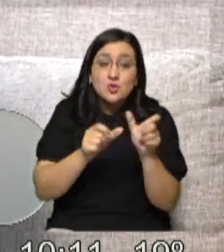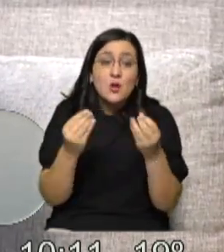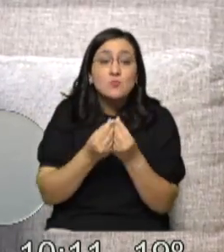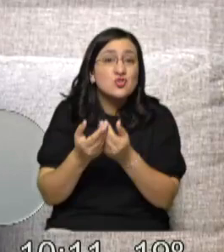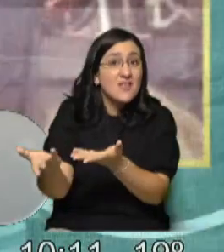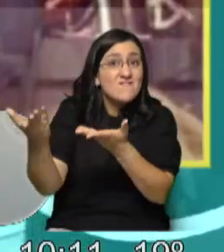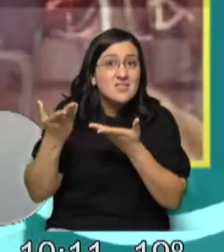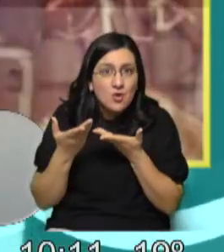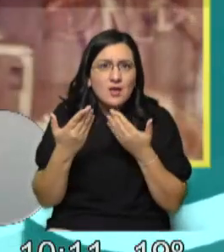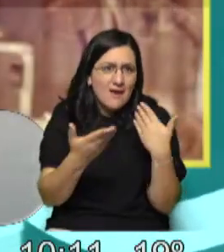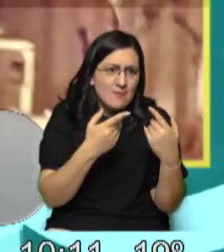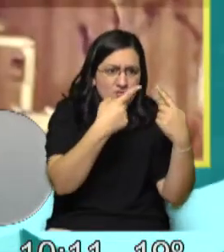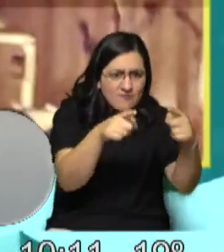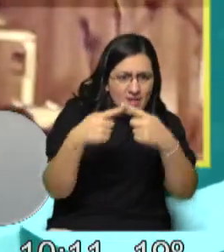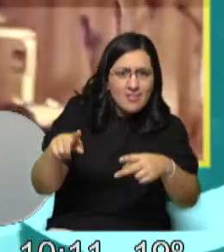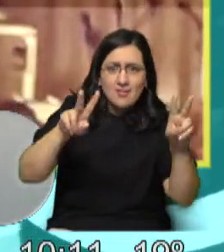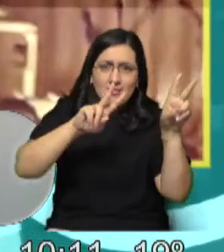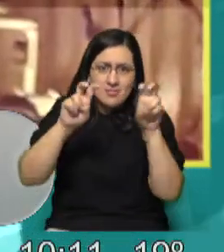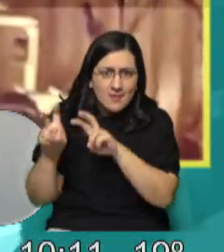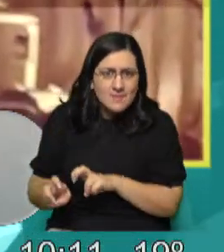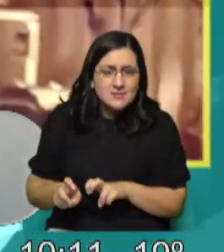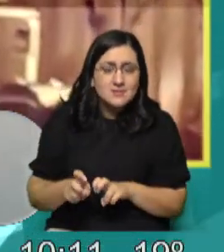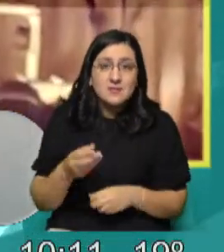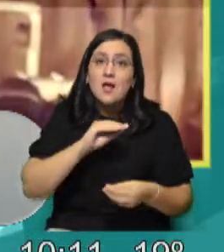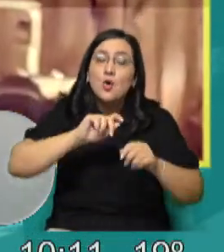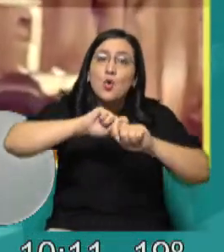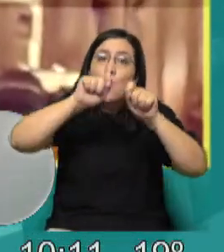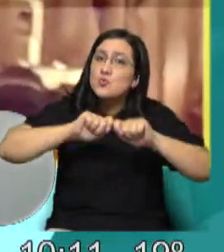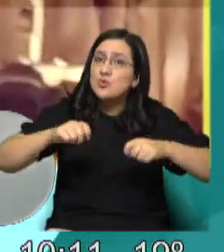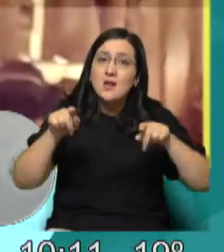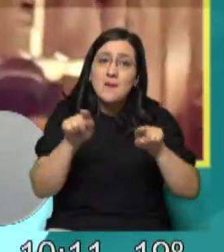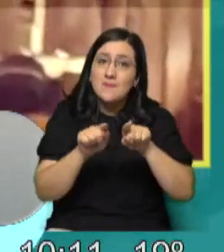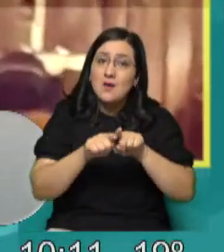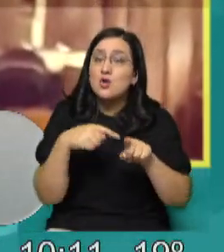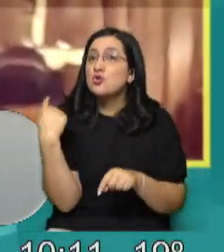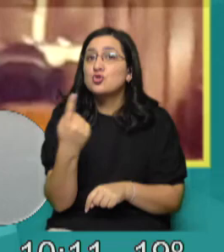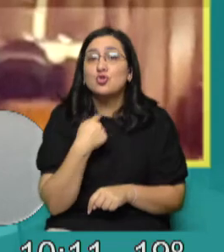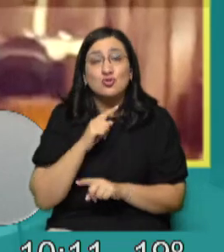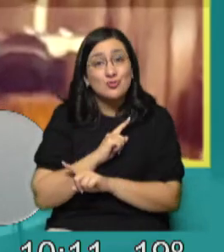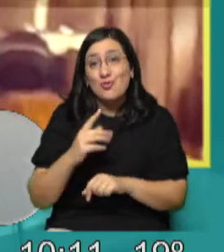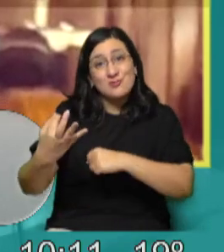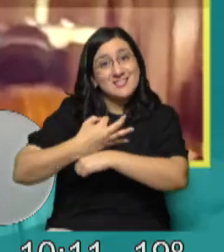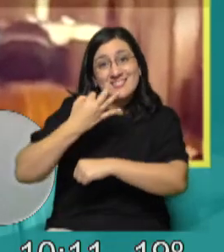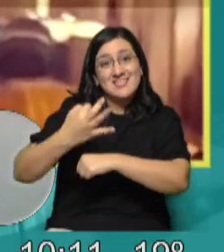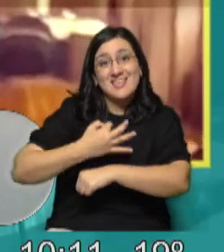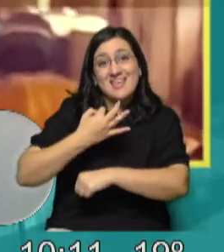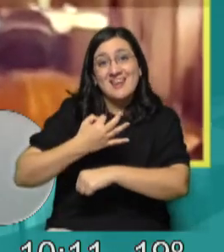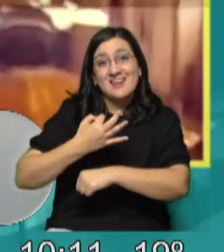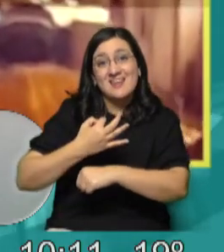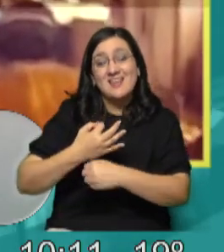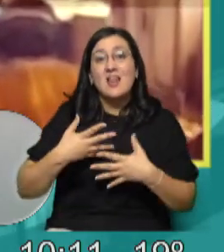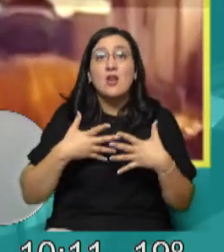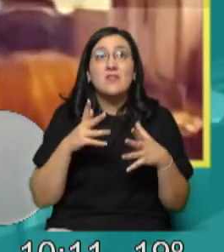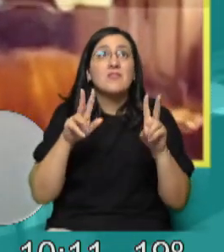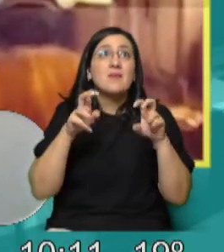como a conversar distintas temáticas. Y la conclusión siempre es la misma. Nosotros no estamos educados en esto de las